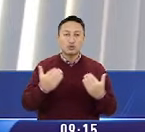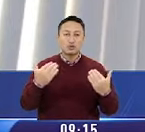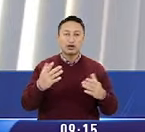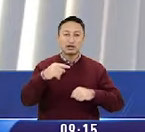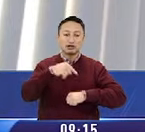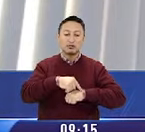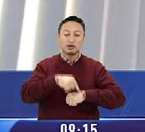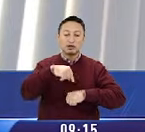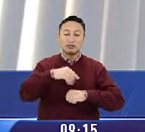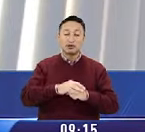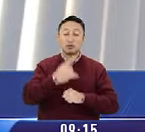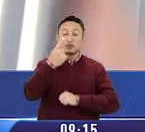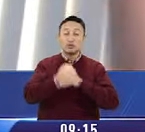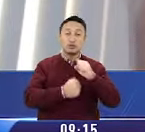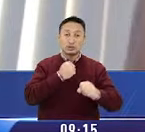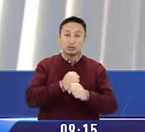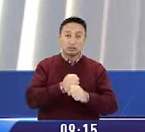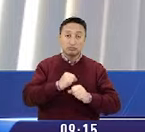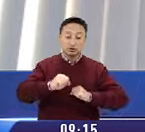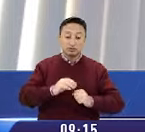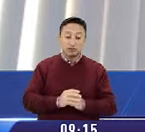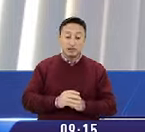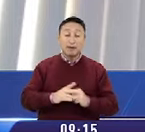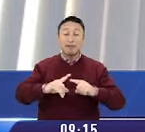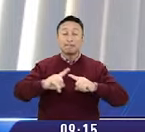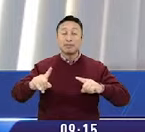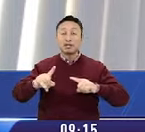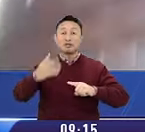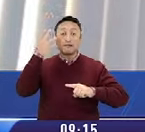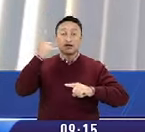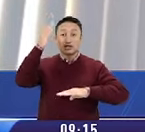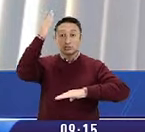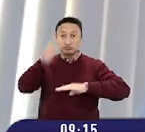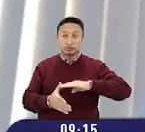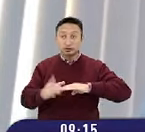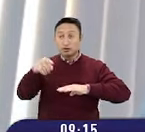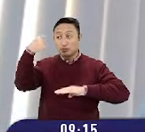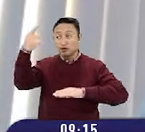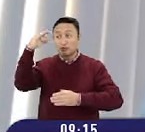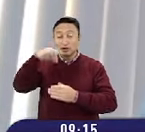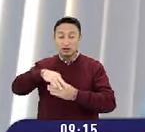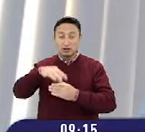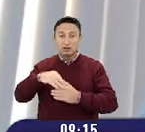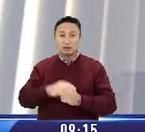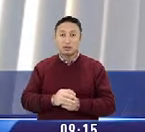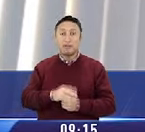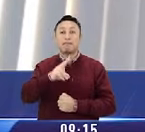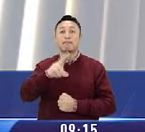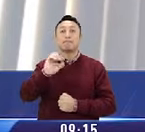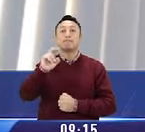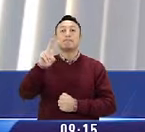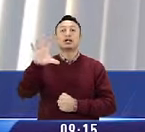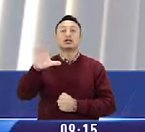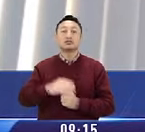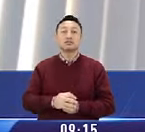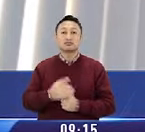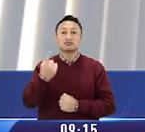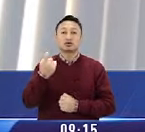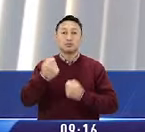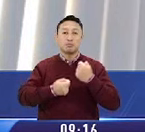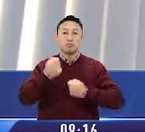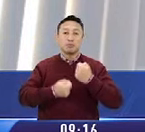momento durante todo el año, pero la fecha de corte para las próximas elecciones del 2025 será el 11 de mayo. Es